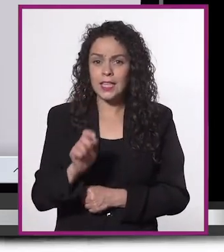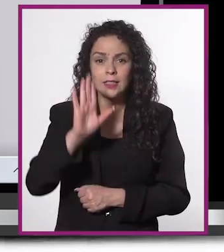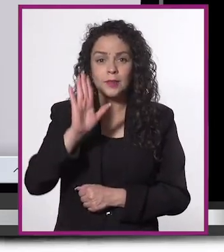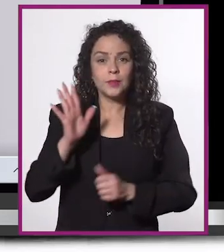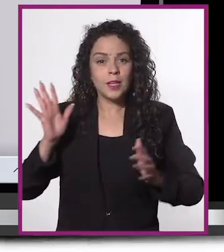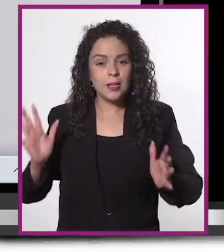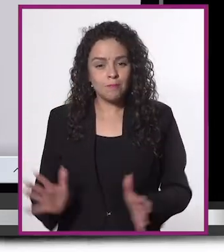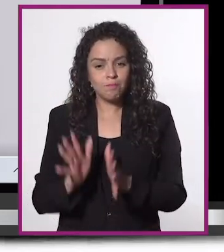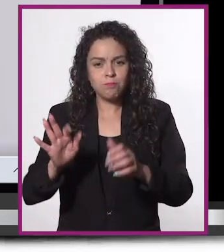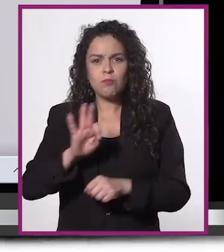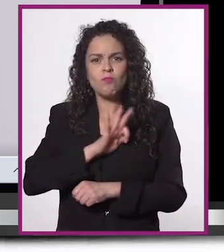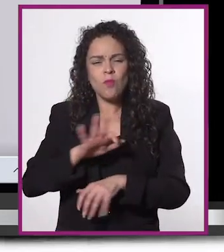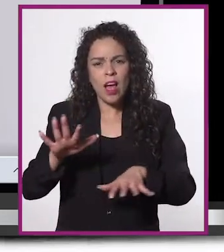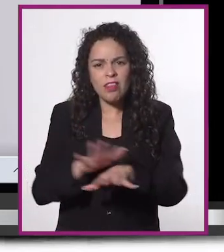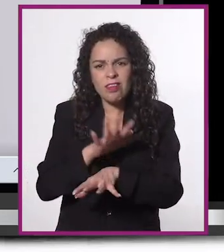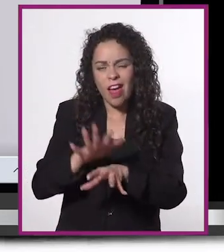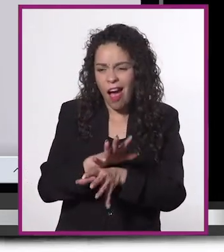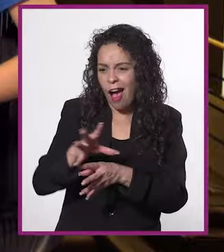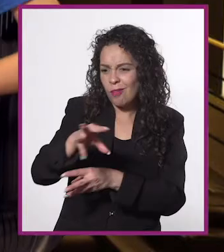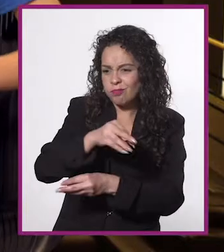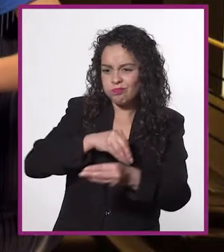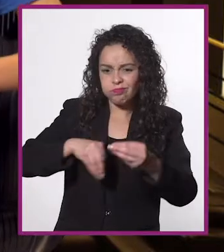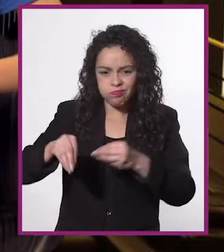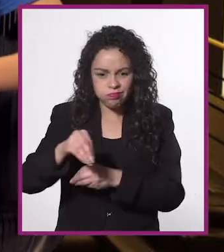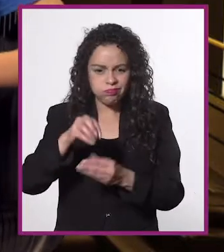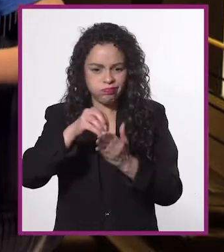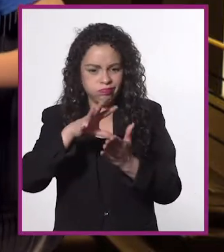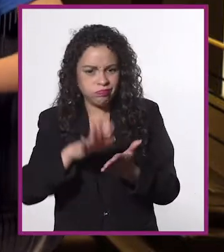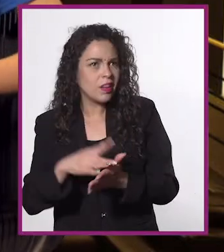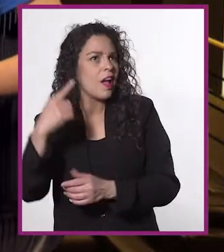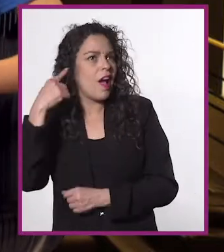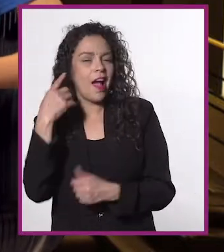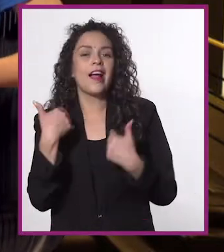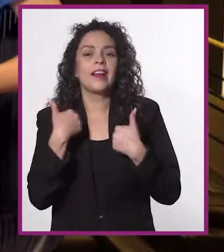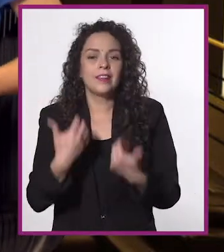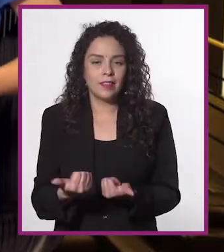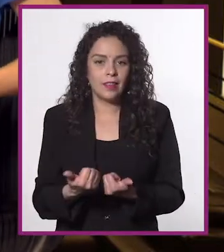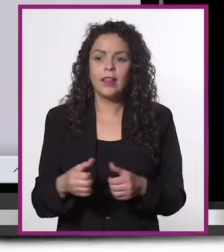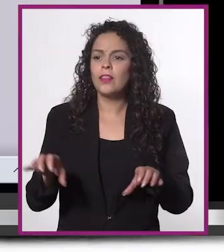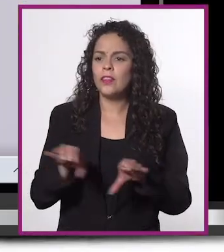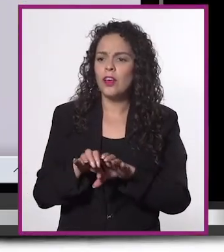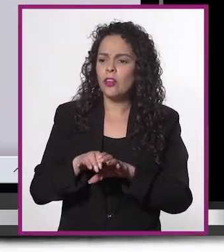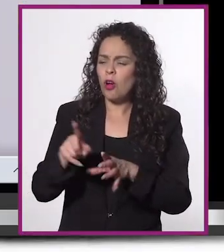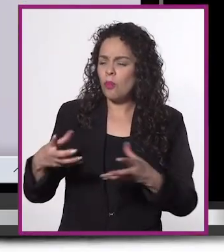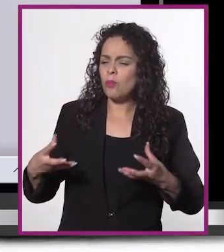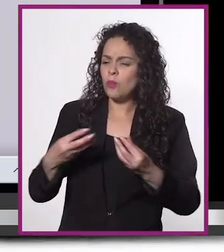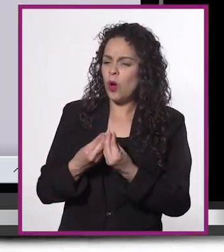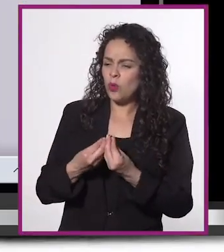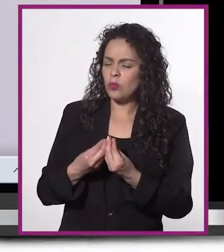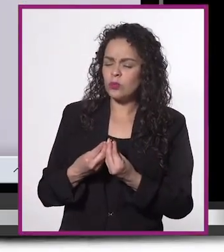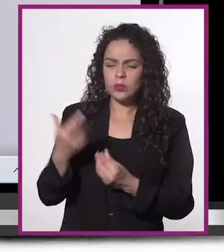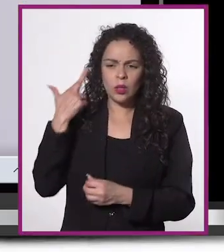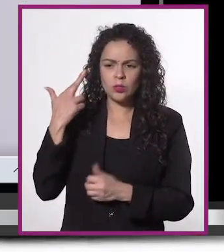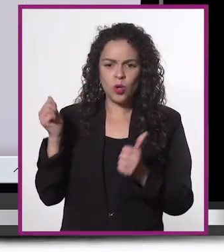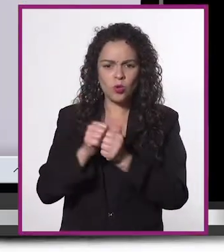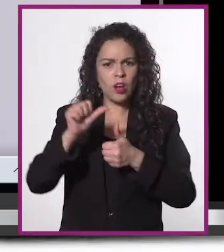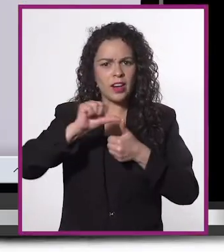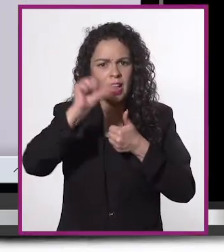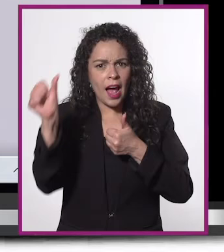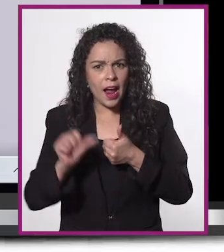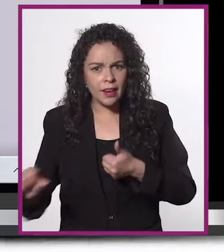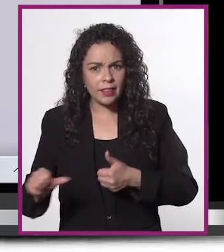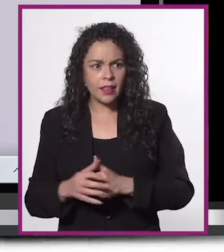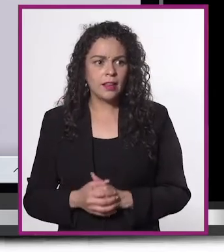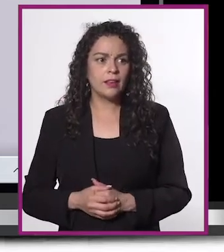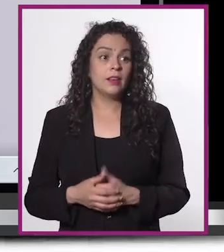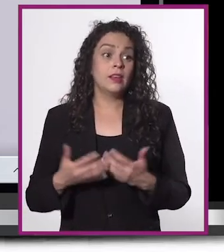moldeable, editable, registrable. ¿Cómo trabajas con el sonido para hacer arte? En el arte, a mí